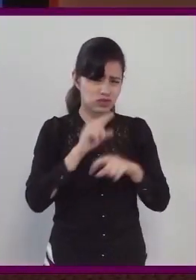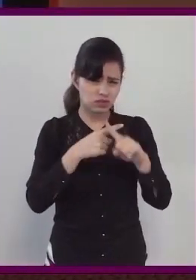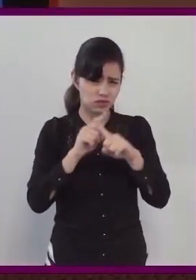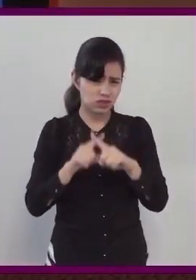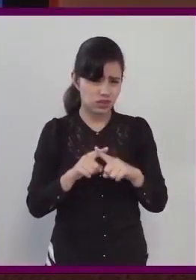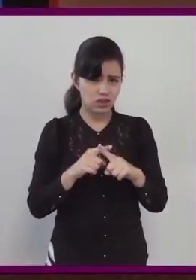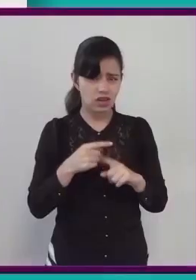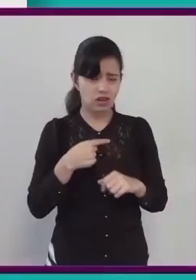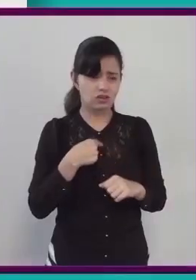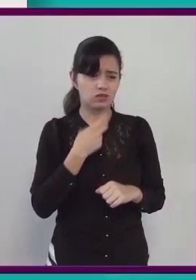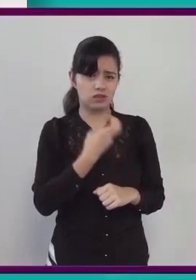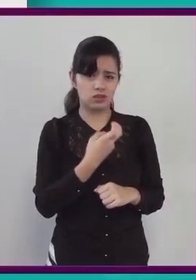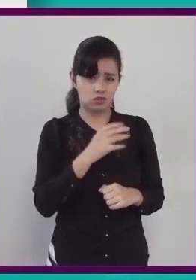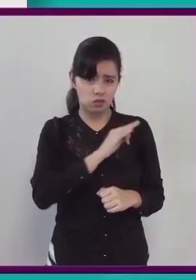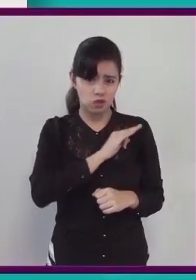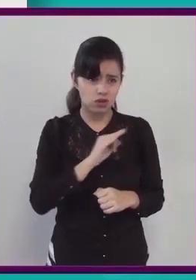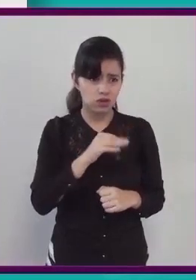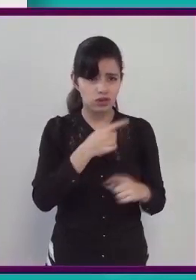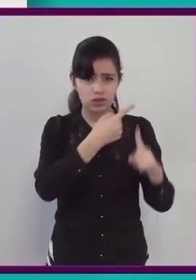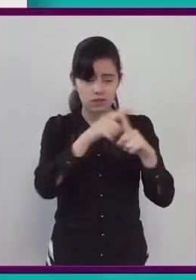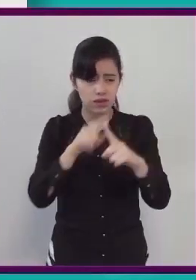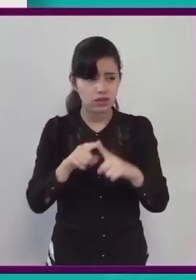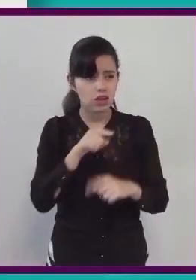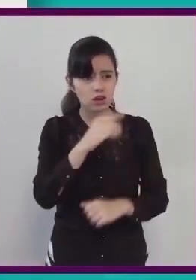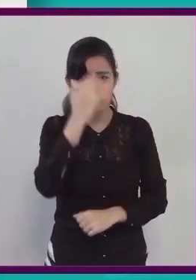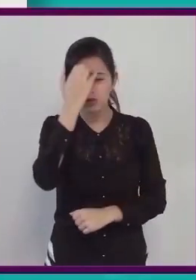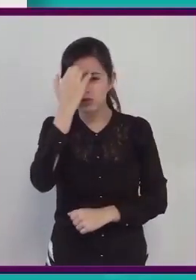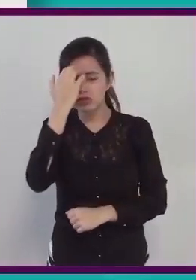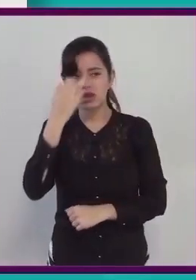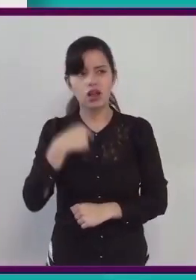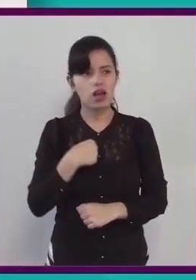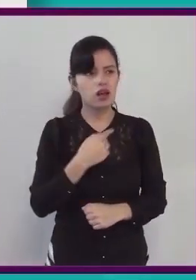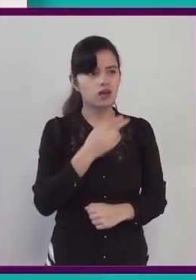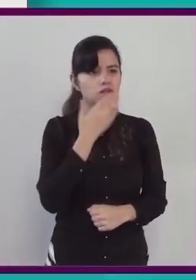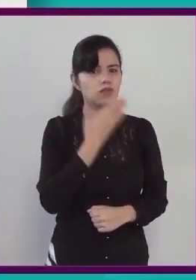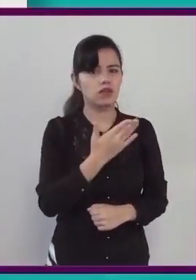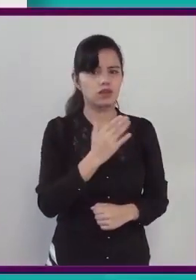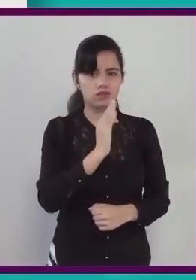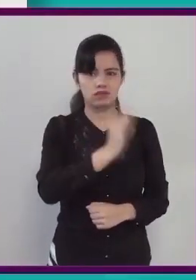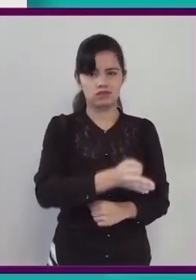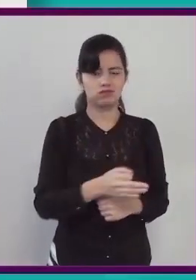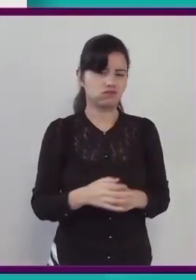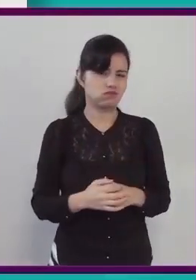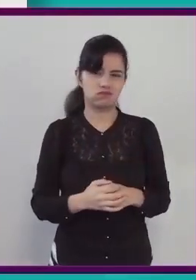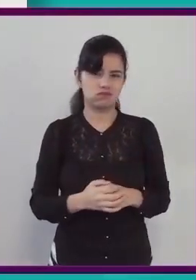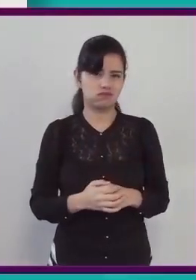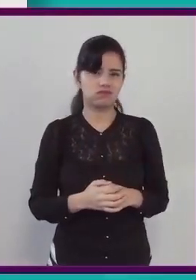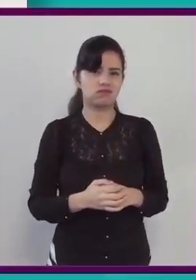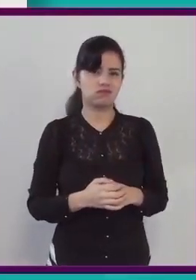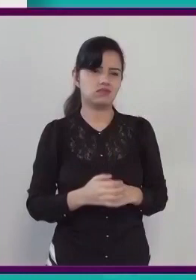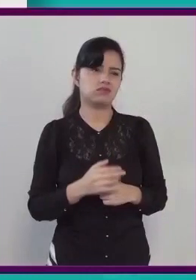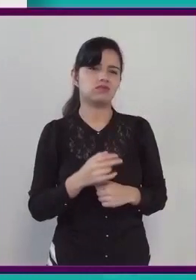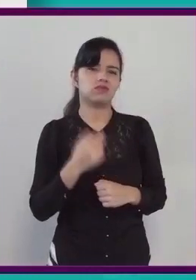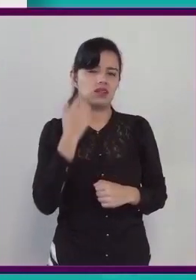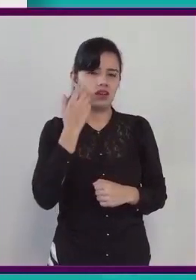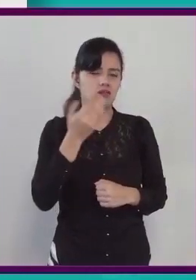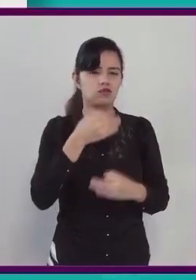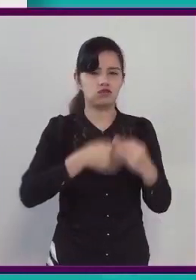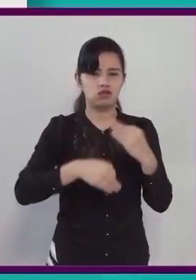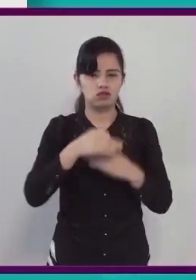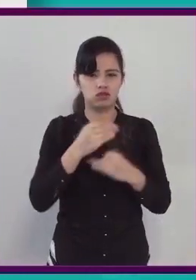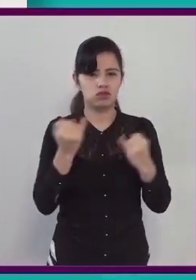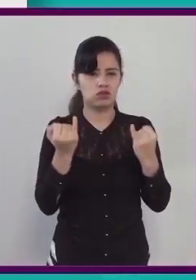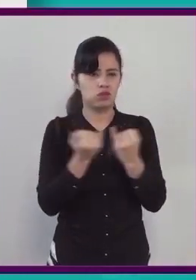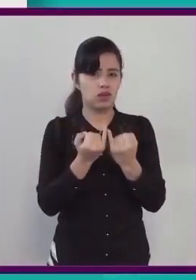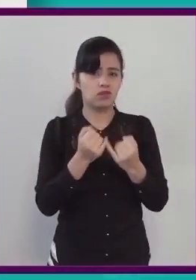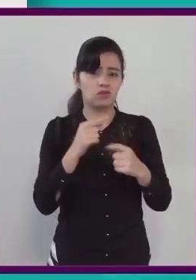redes sociales, en donde además creo que lo que nos está tocando ver en estos tiempos tan complejos tiene